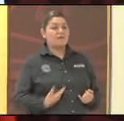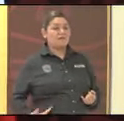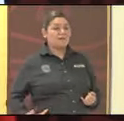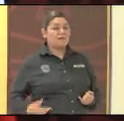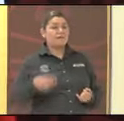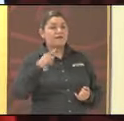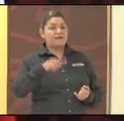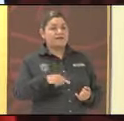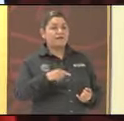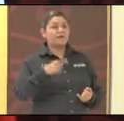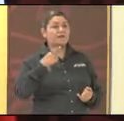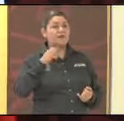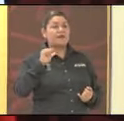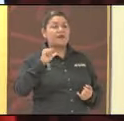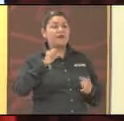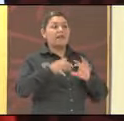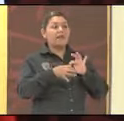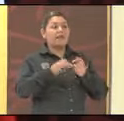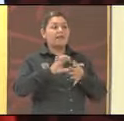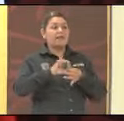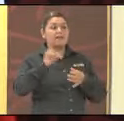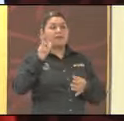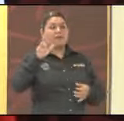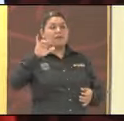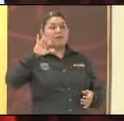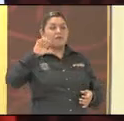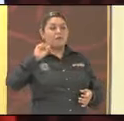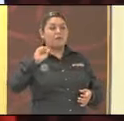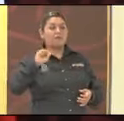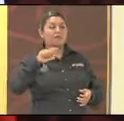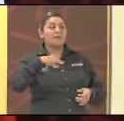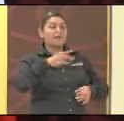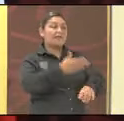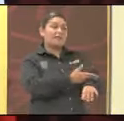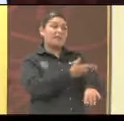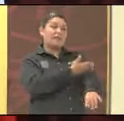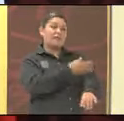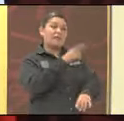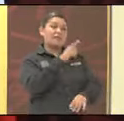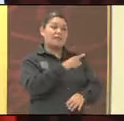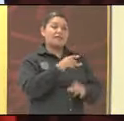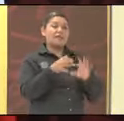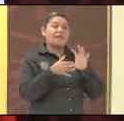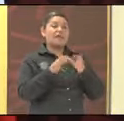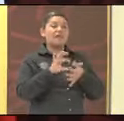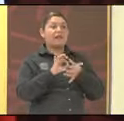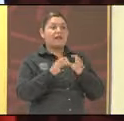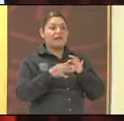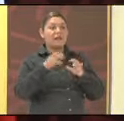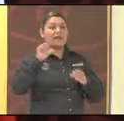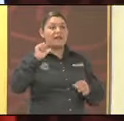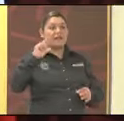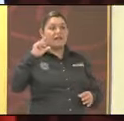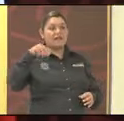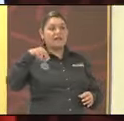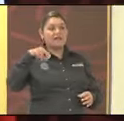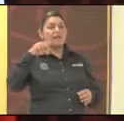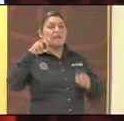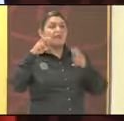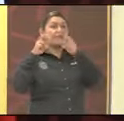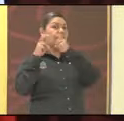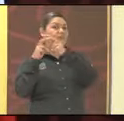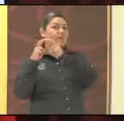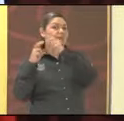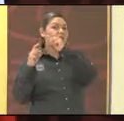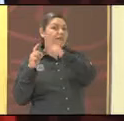asistimos ahí, el arquitecto Luis Carlos Leal Contreras, director de Obras Públicas de Ciudad Madero, el arquitecto Carlos del Castillo del municipio de Tampico,